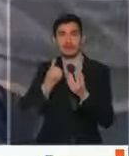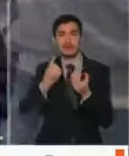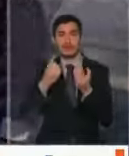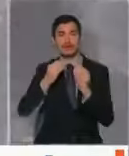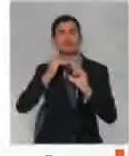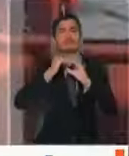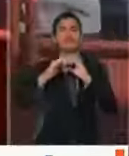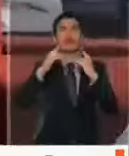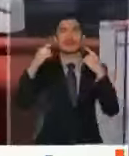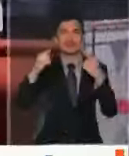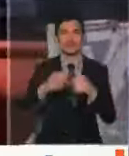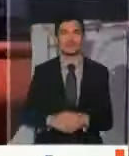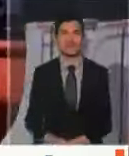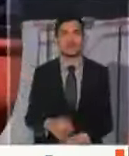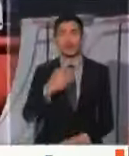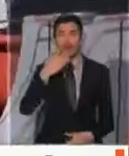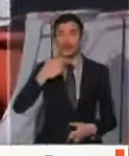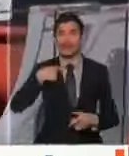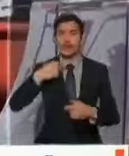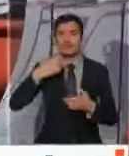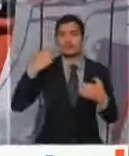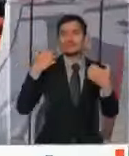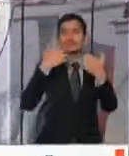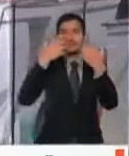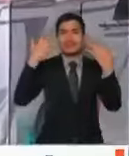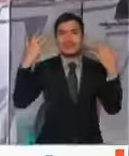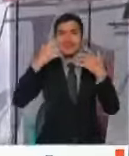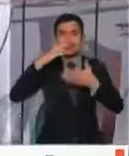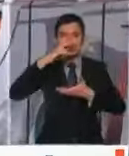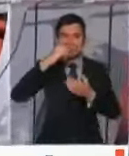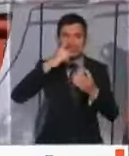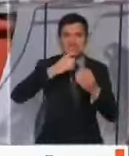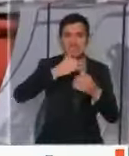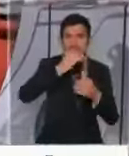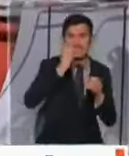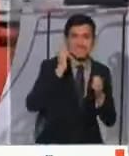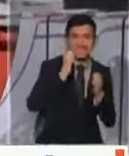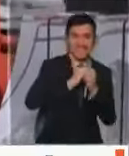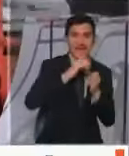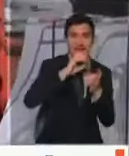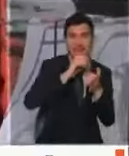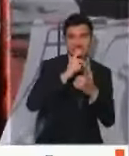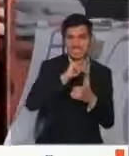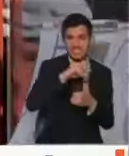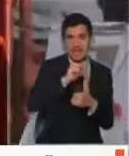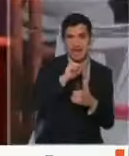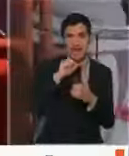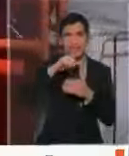payita. Porque brindo por la chicha, la empanada, pero también brindo